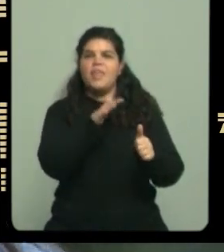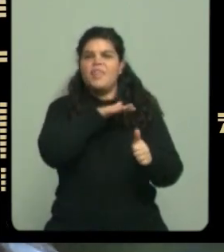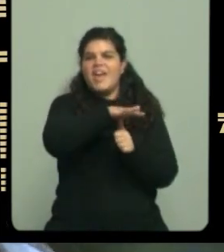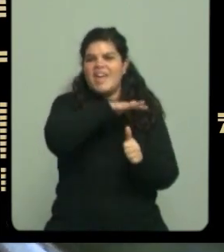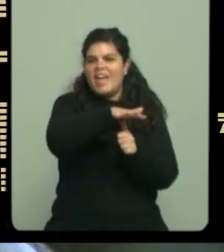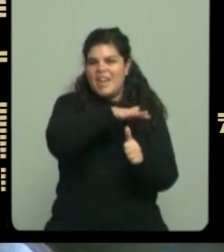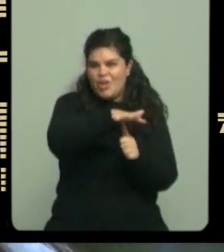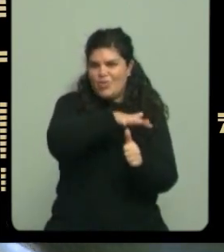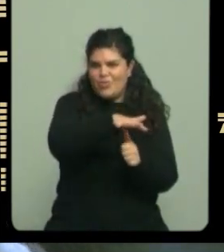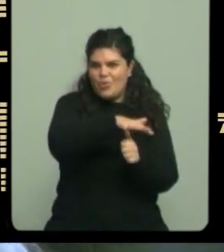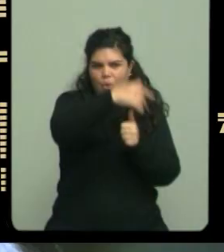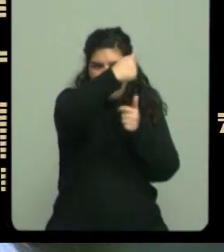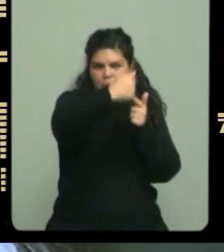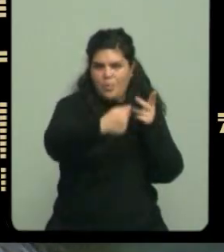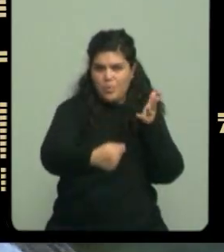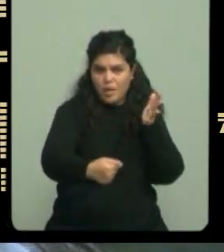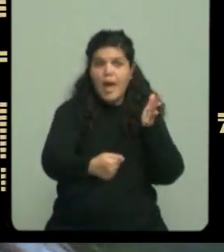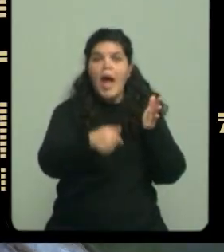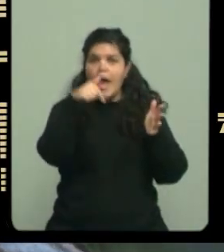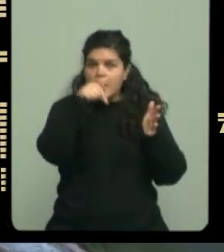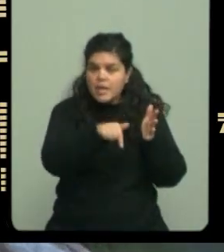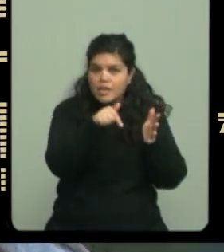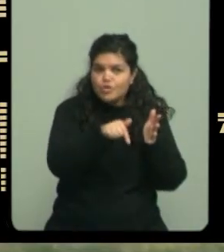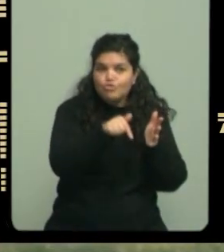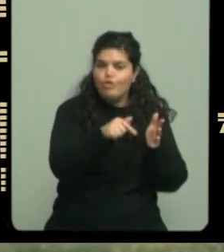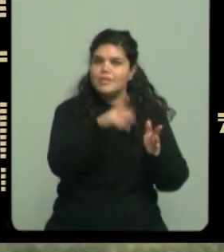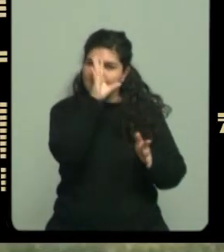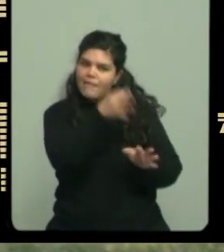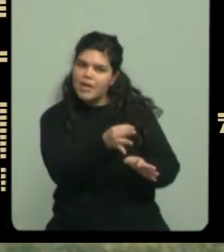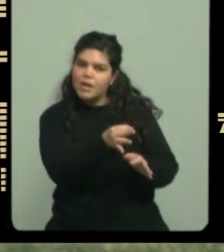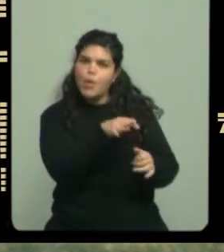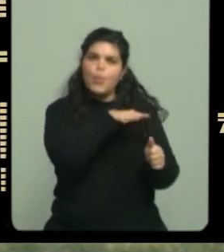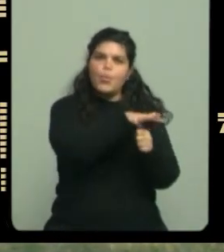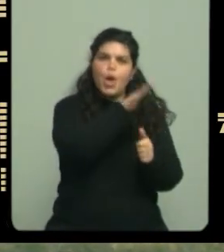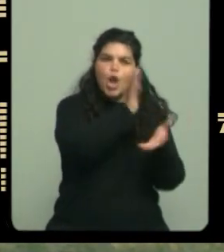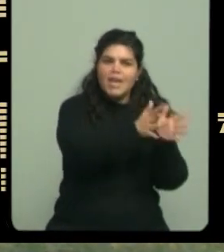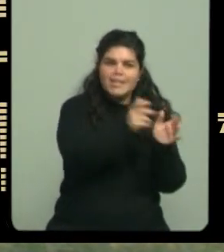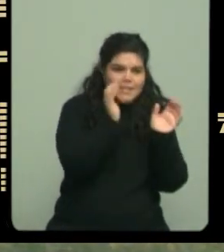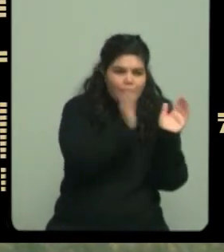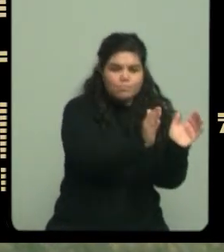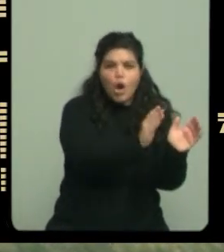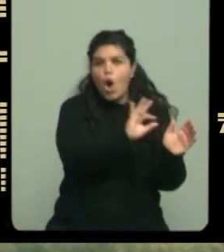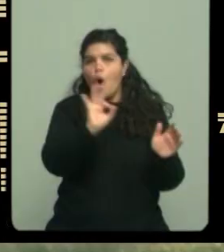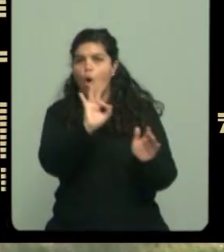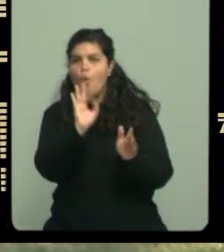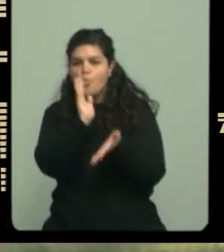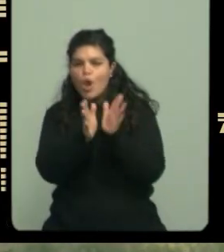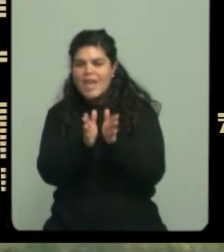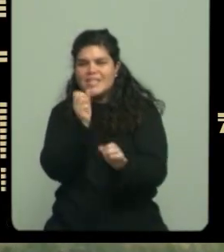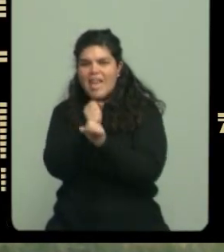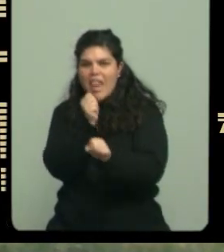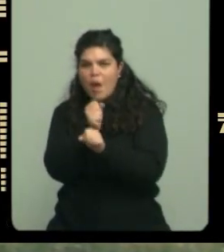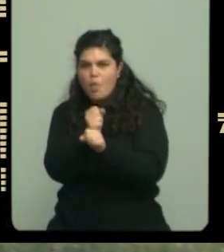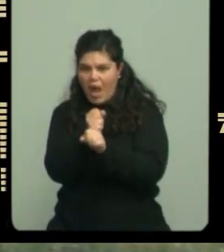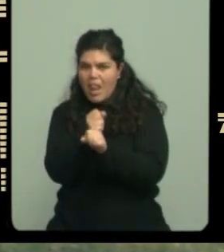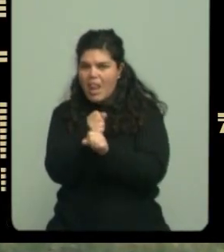de género, que eso también es importante un poco diferenciar cuándo es violencia laboral y cuándo es un tipo de violencia